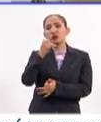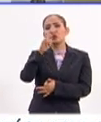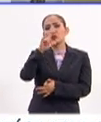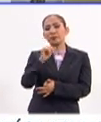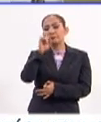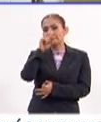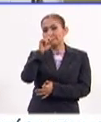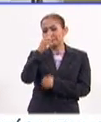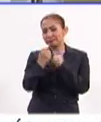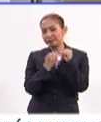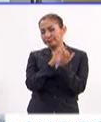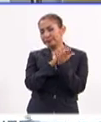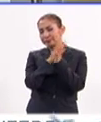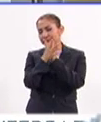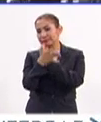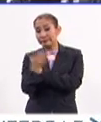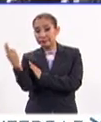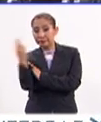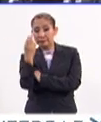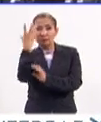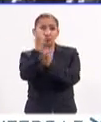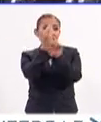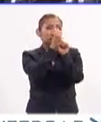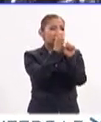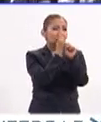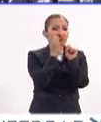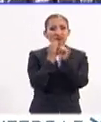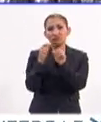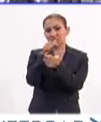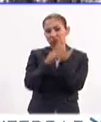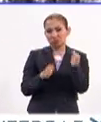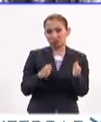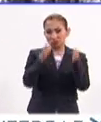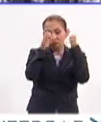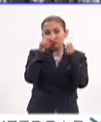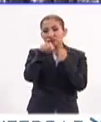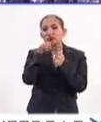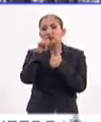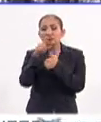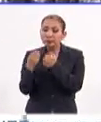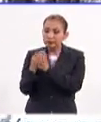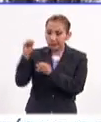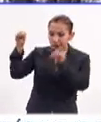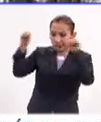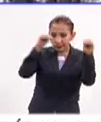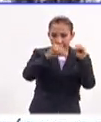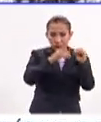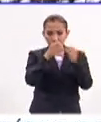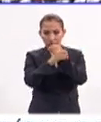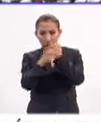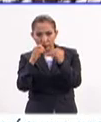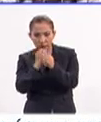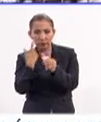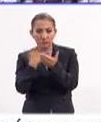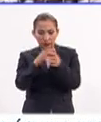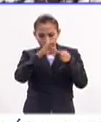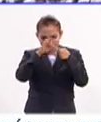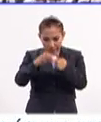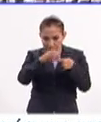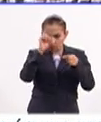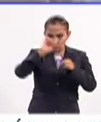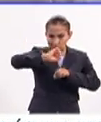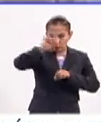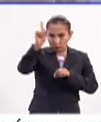Con el paso de los años, se hizo necesario un trabajo de restauración del recinto, así como un nuevo acomodo de las piezas de acuerdo a un guión